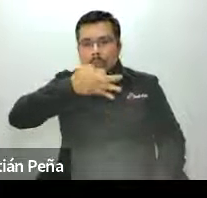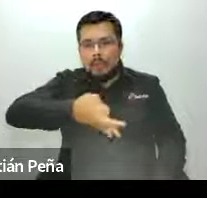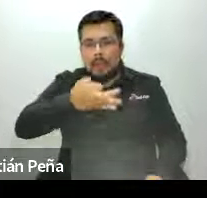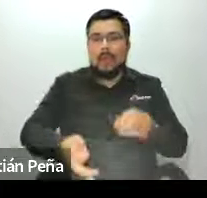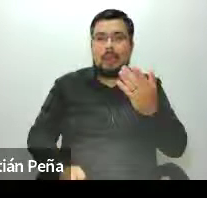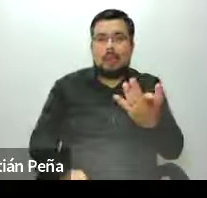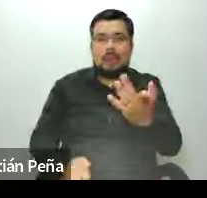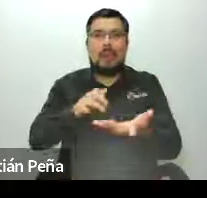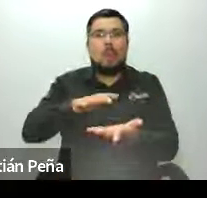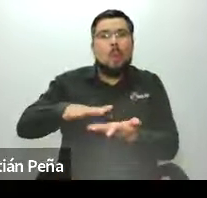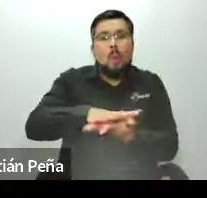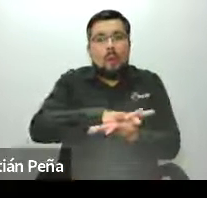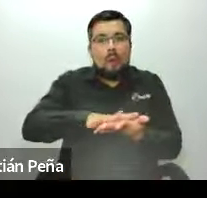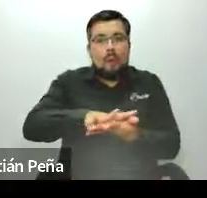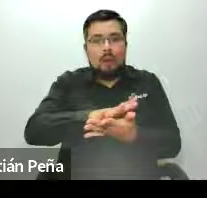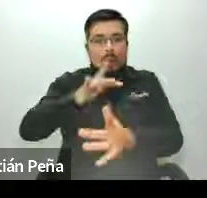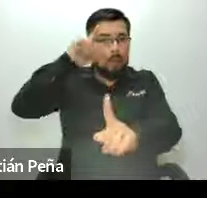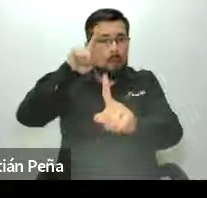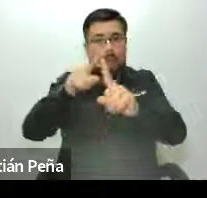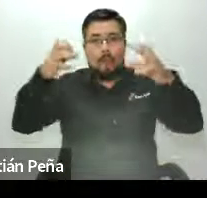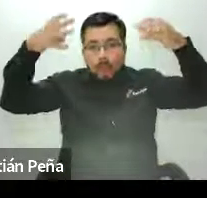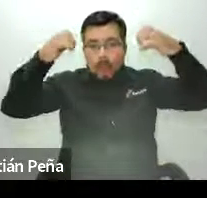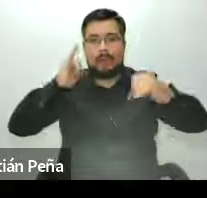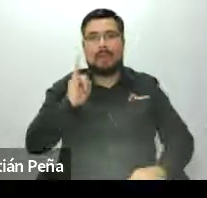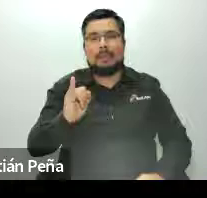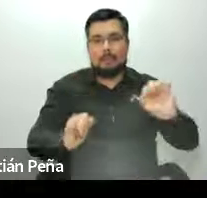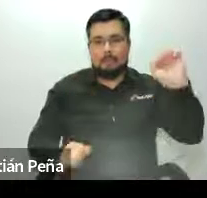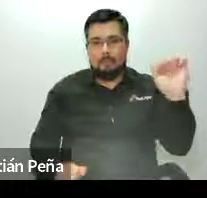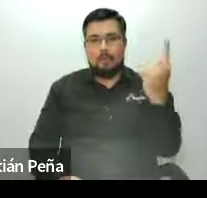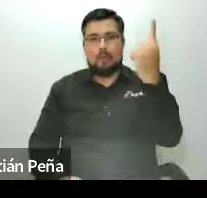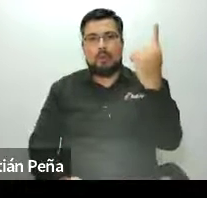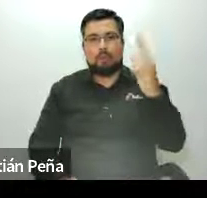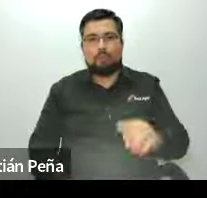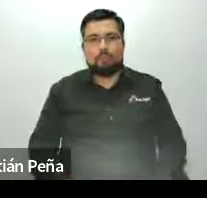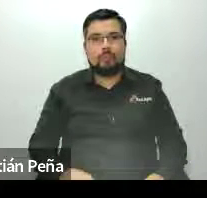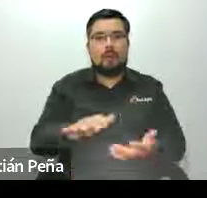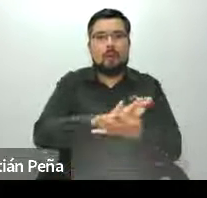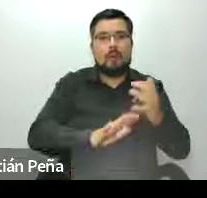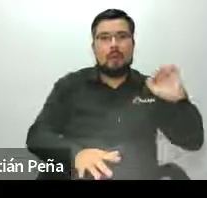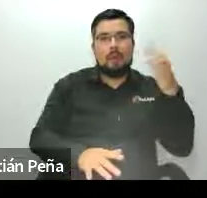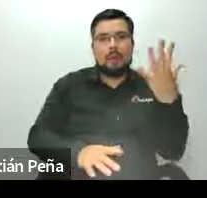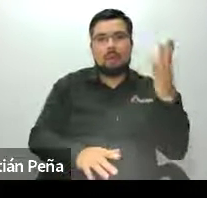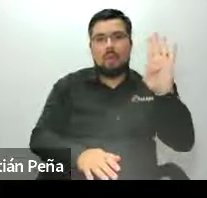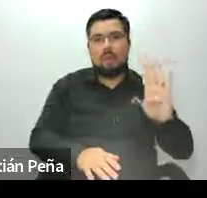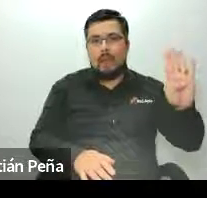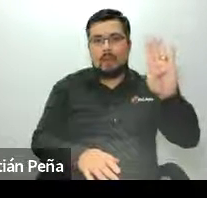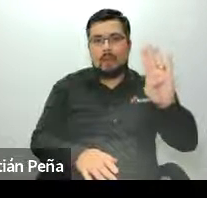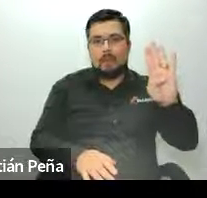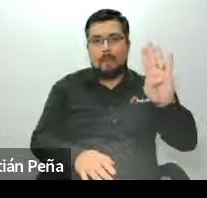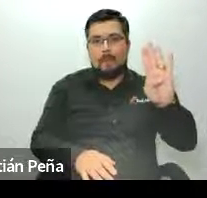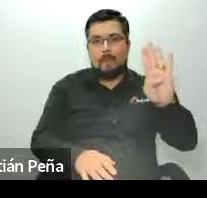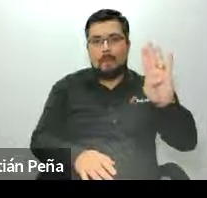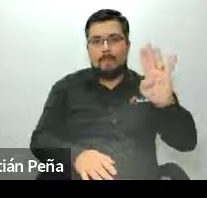de objetivos de aprendizaje que sí fueron priorizados. Por ejemplo, ¿no es cierto?, de quinto básico, distinguir a algunos actores